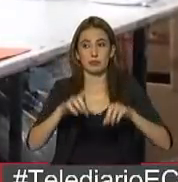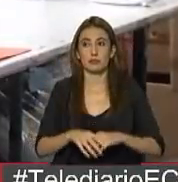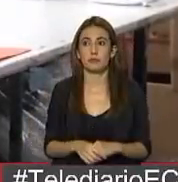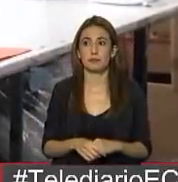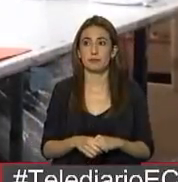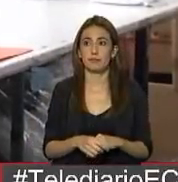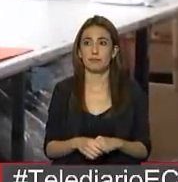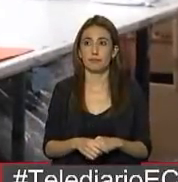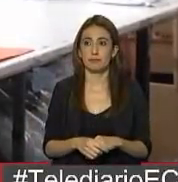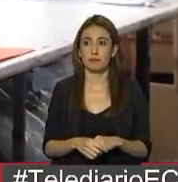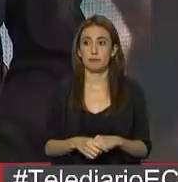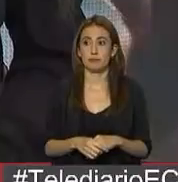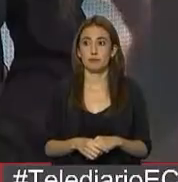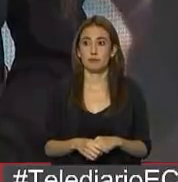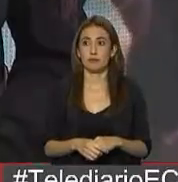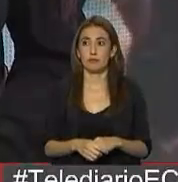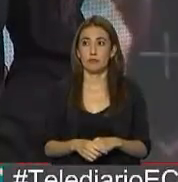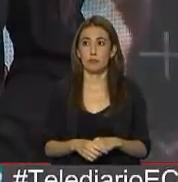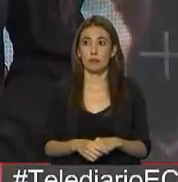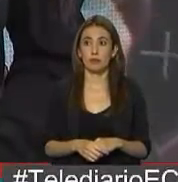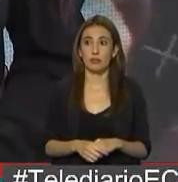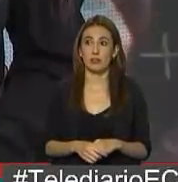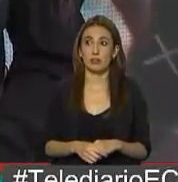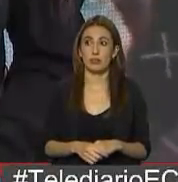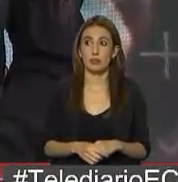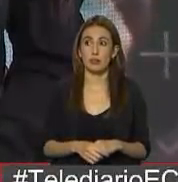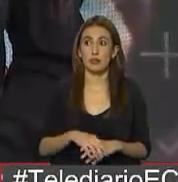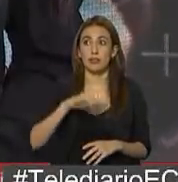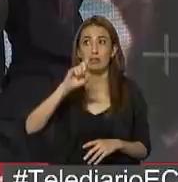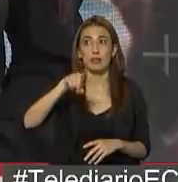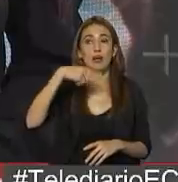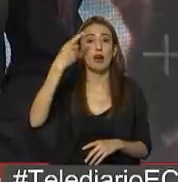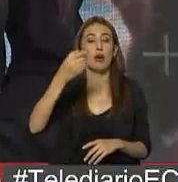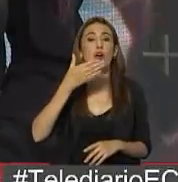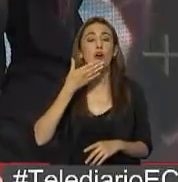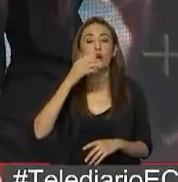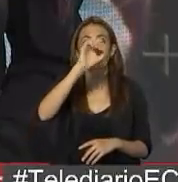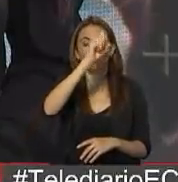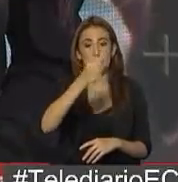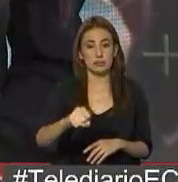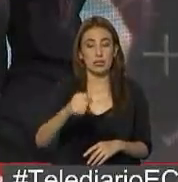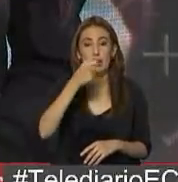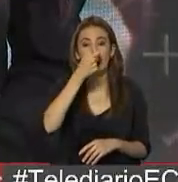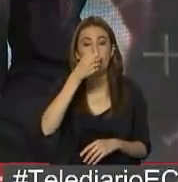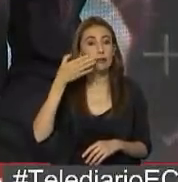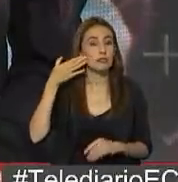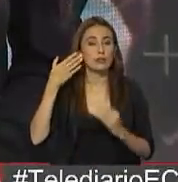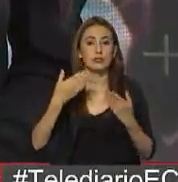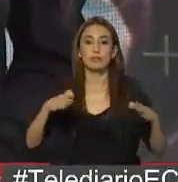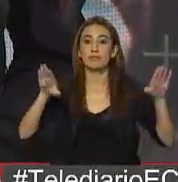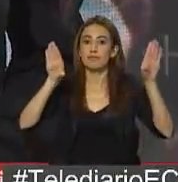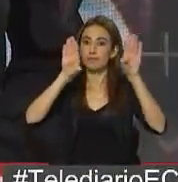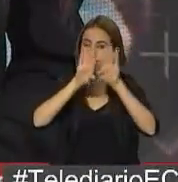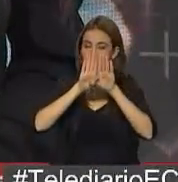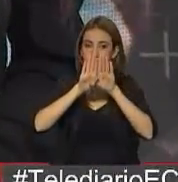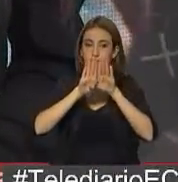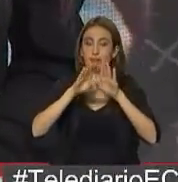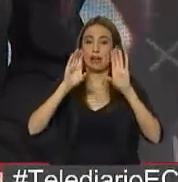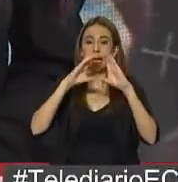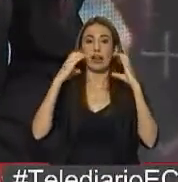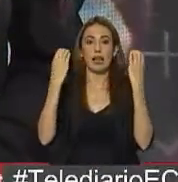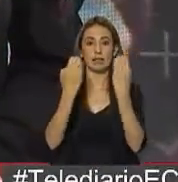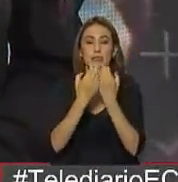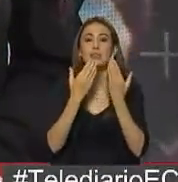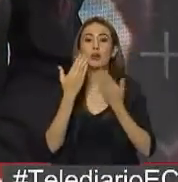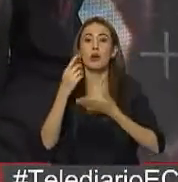Velasco, Ecuador TV. En los próximos días, el ciclo Sierra Amazonía finalizará sus actividades escolares. Frente a ello, están